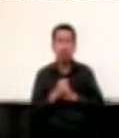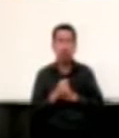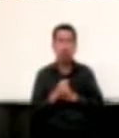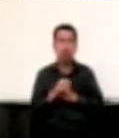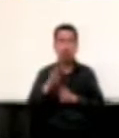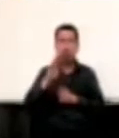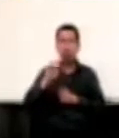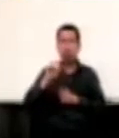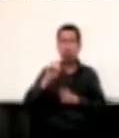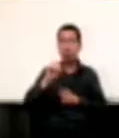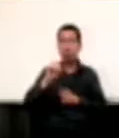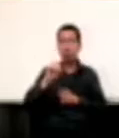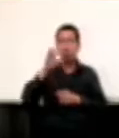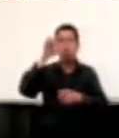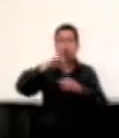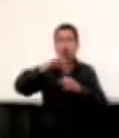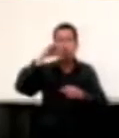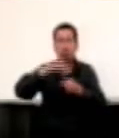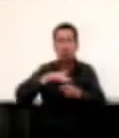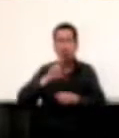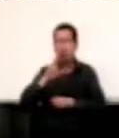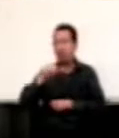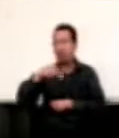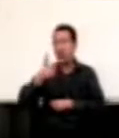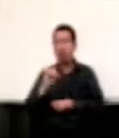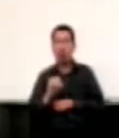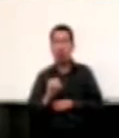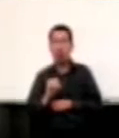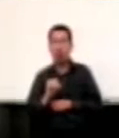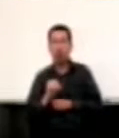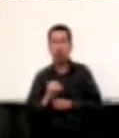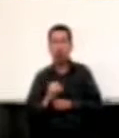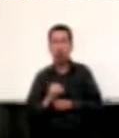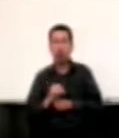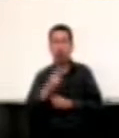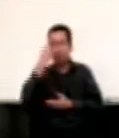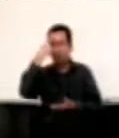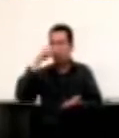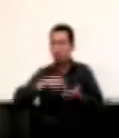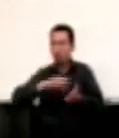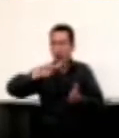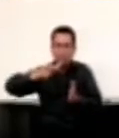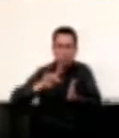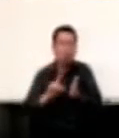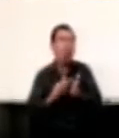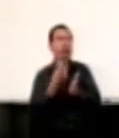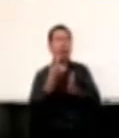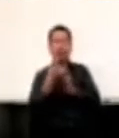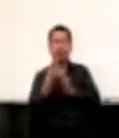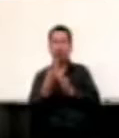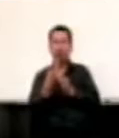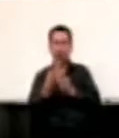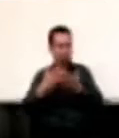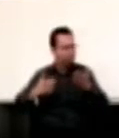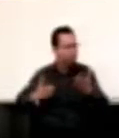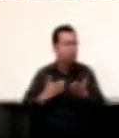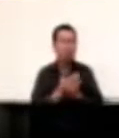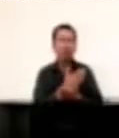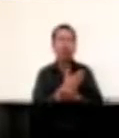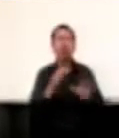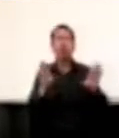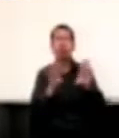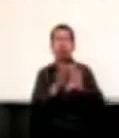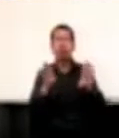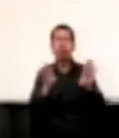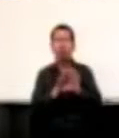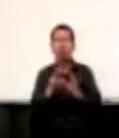¿no? En una votación por rango. Tenemos que repensar, entonces, o tenemos que atrevernos a ver